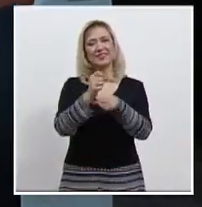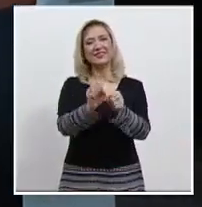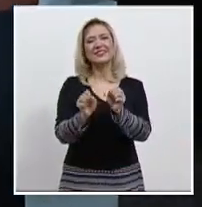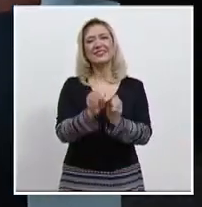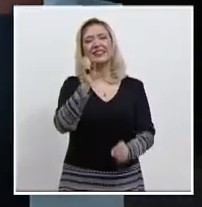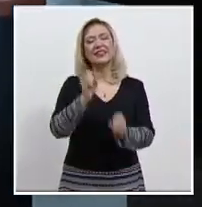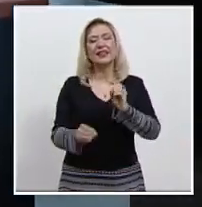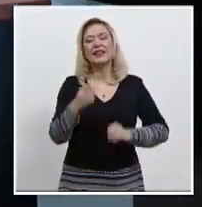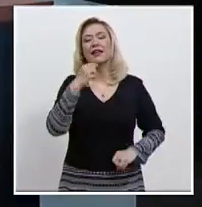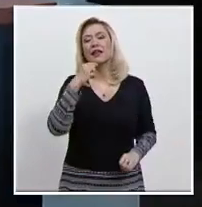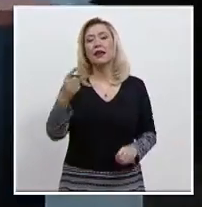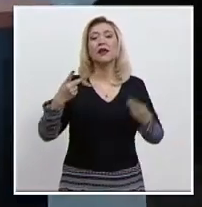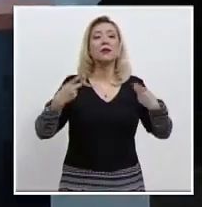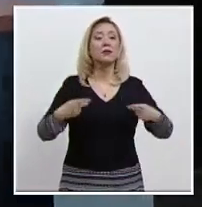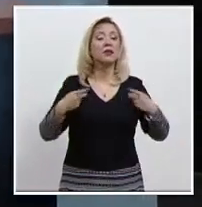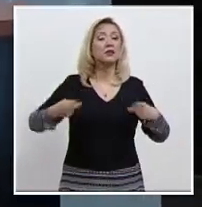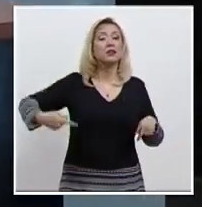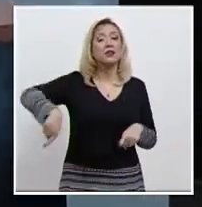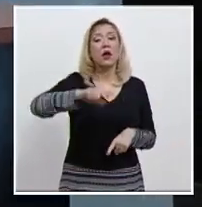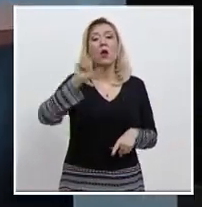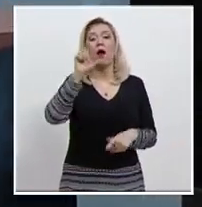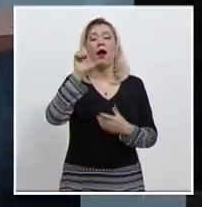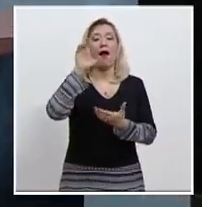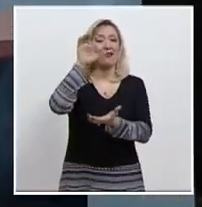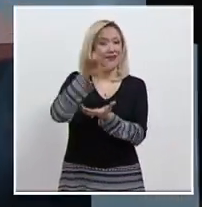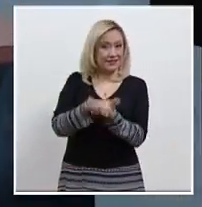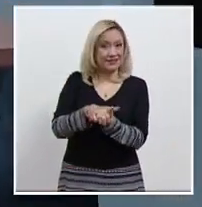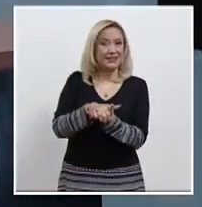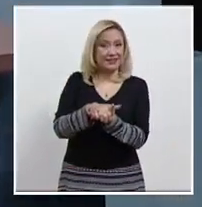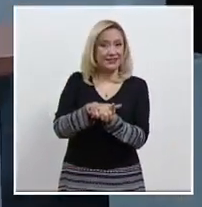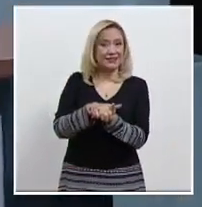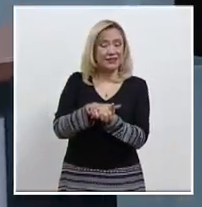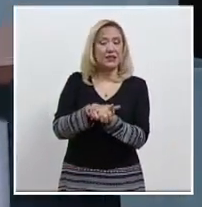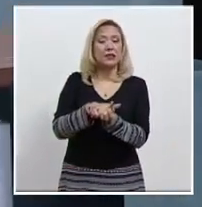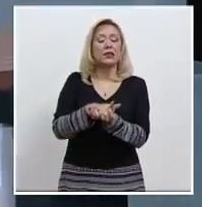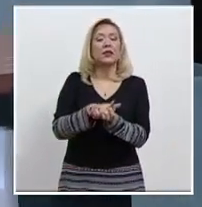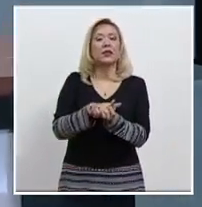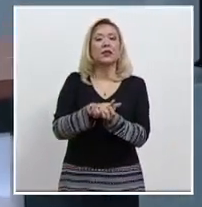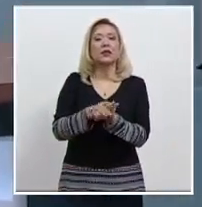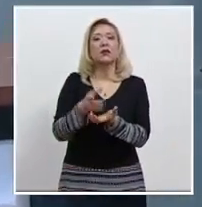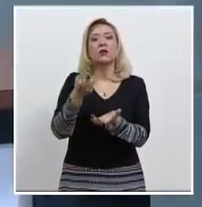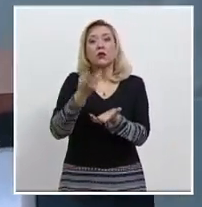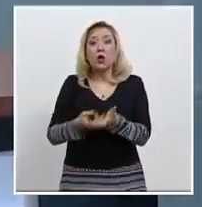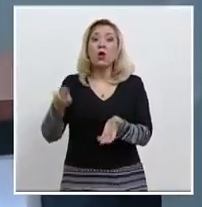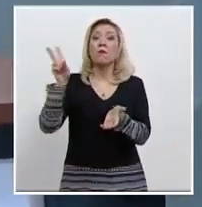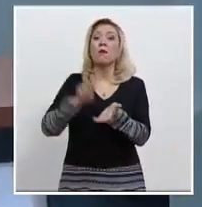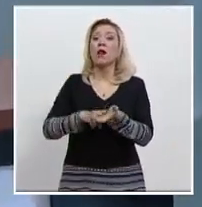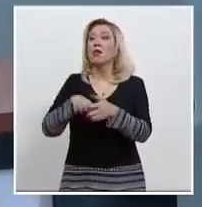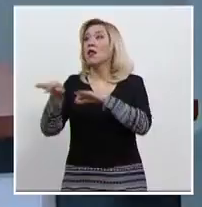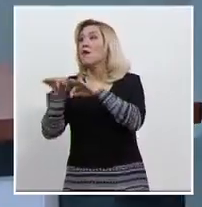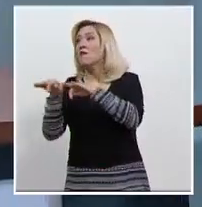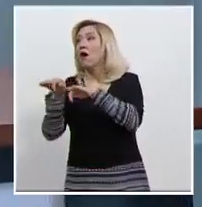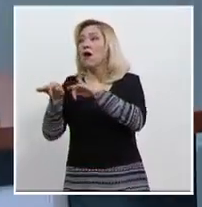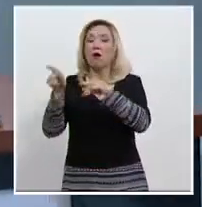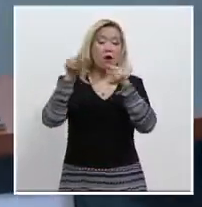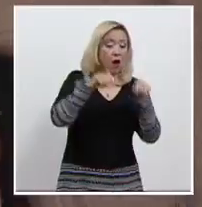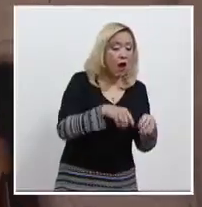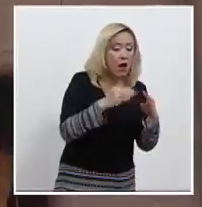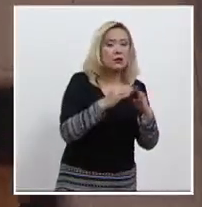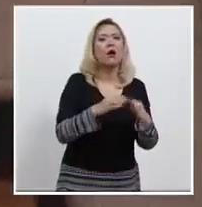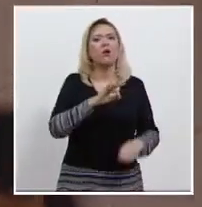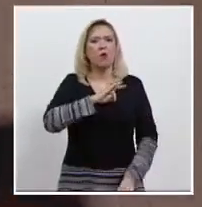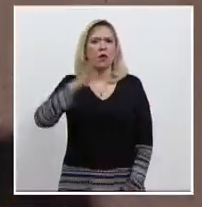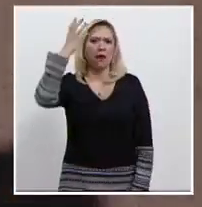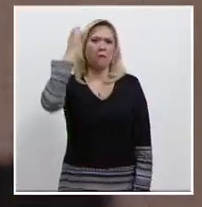Corte estableció que las personas que durante el matrimonio desempeñaron una doble jornada laboral tienen derecho a solicitar una